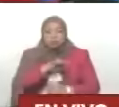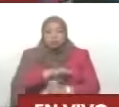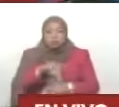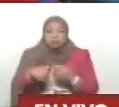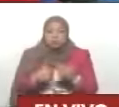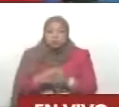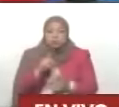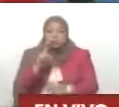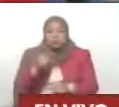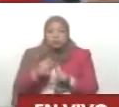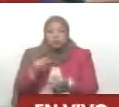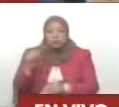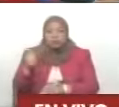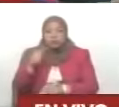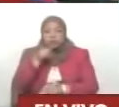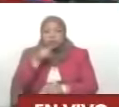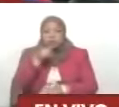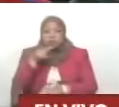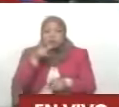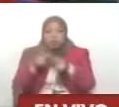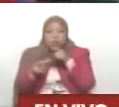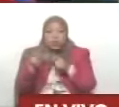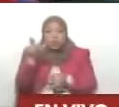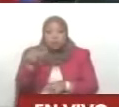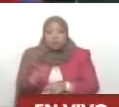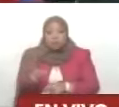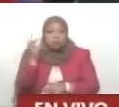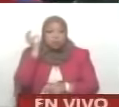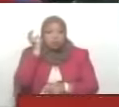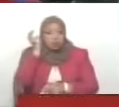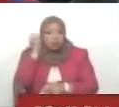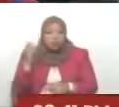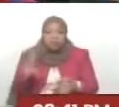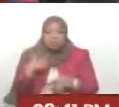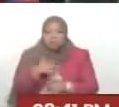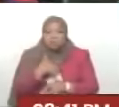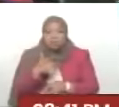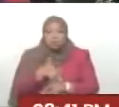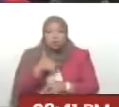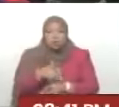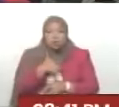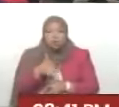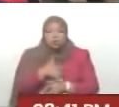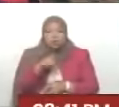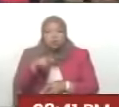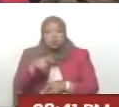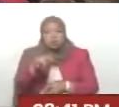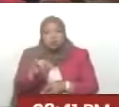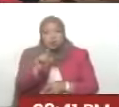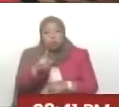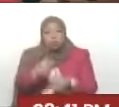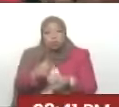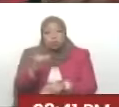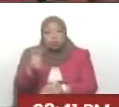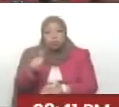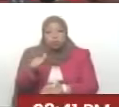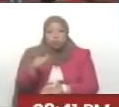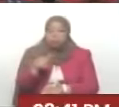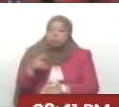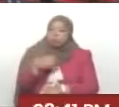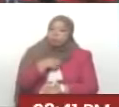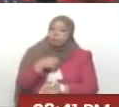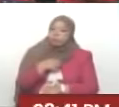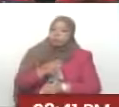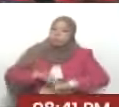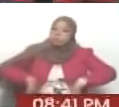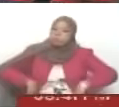1x10. Fíjate, le pregunté a Mario Silva, emocionado, que esto, que aquello, Mario, ¿tú tienes tu 1x10? No, no lo tengo todavía.